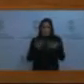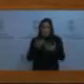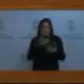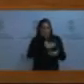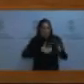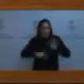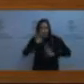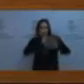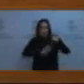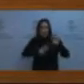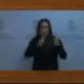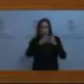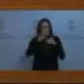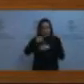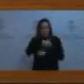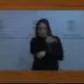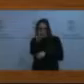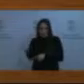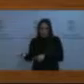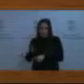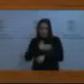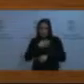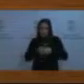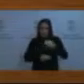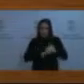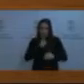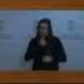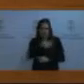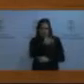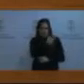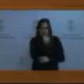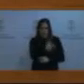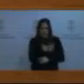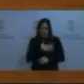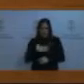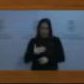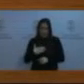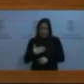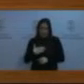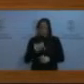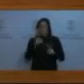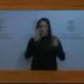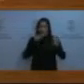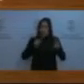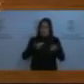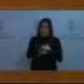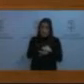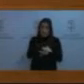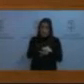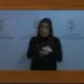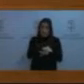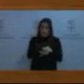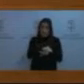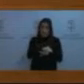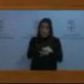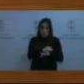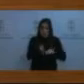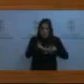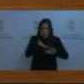vida a los demás. Nos va a organizar la vida a los demás. Y yo tengo que decirles, inversiones, siempre